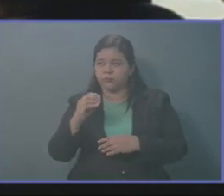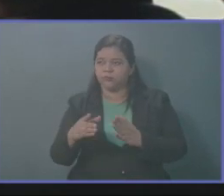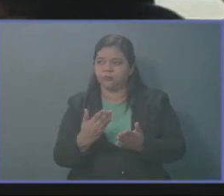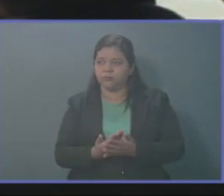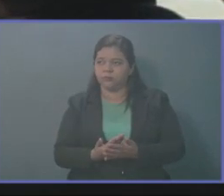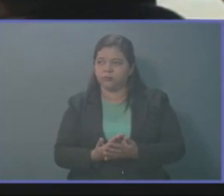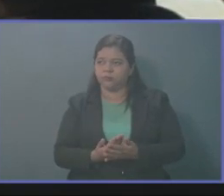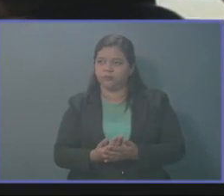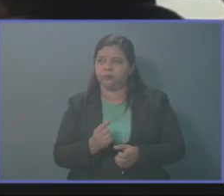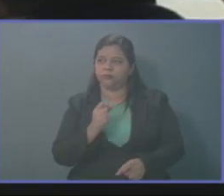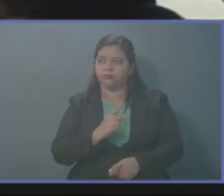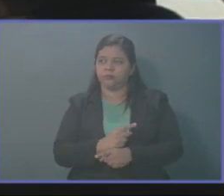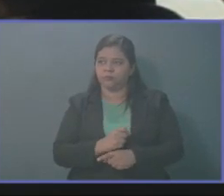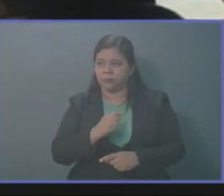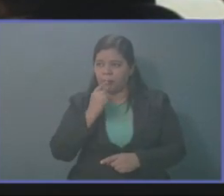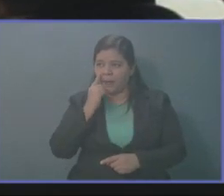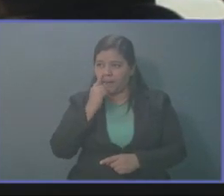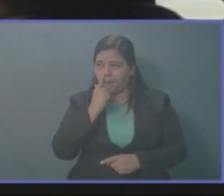¿Es correcto?